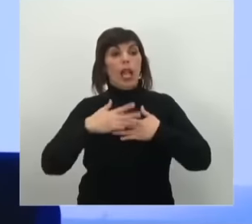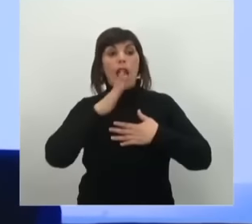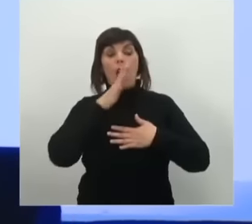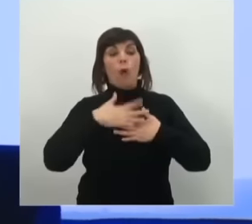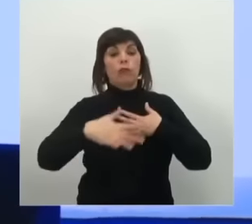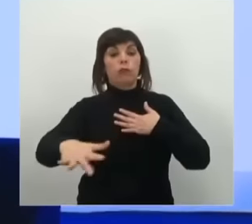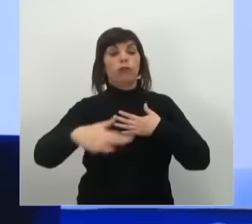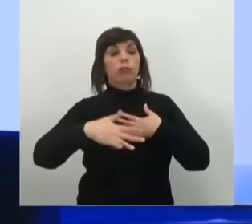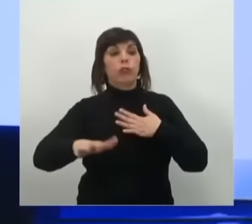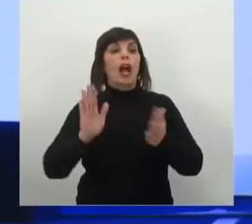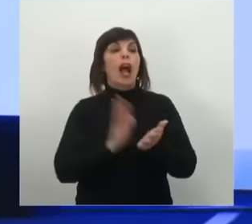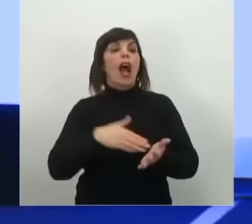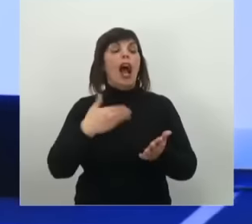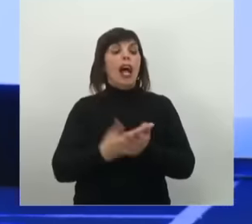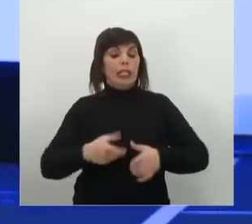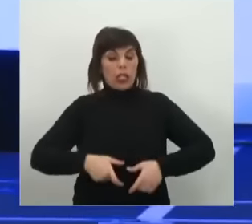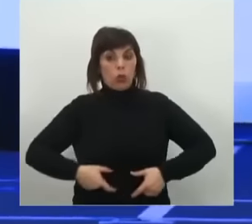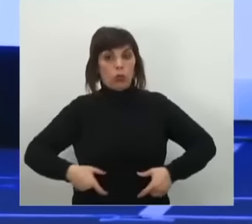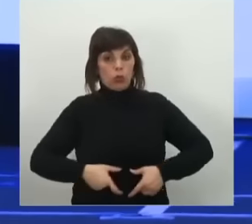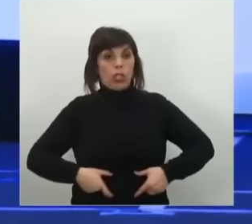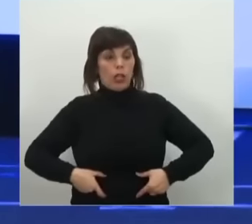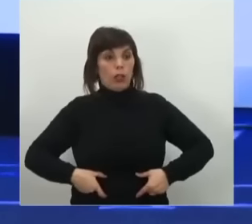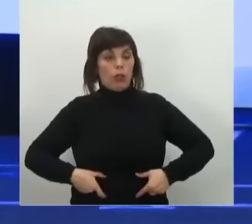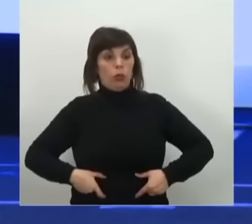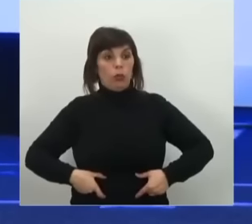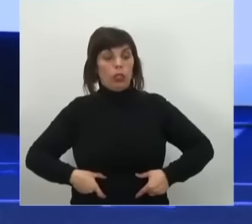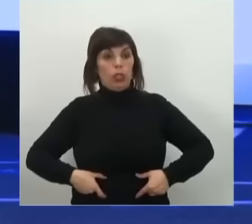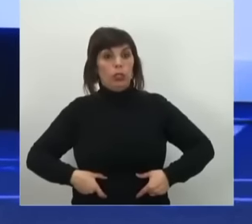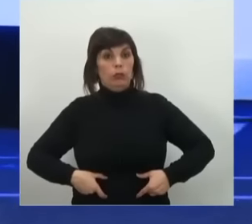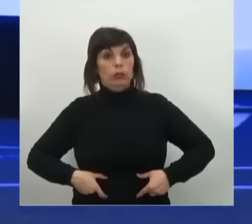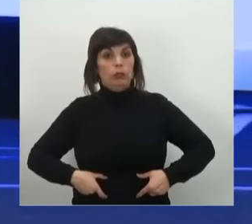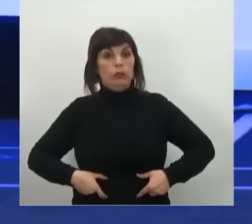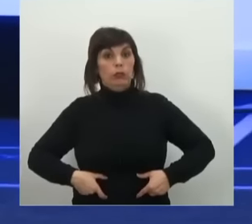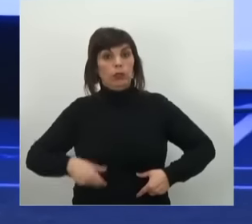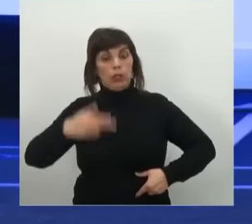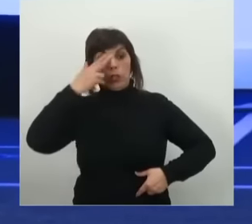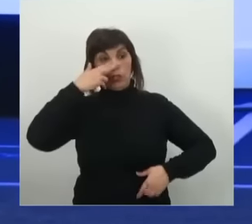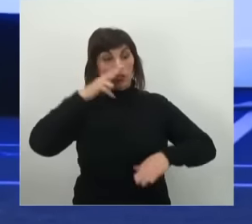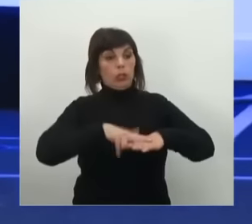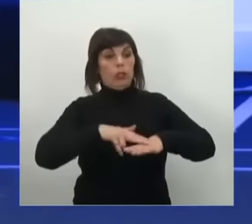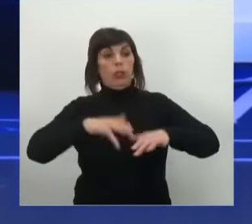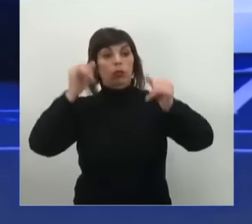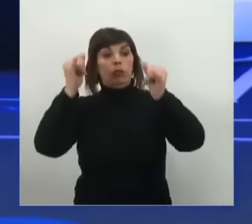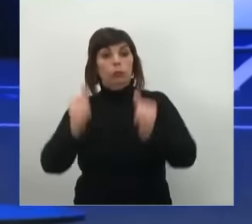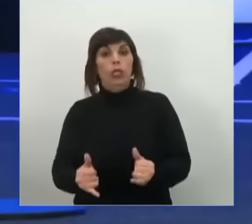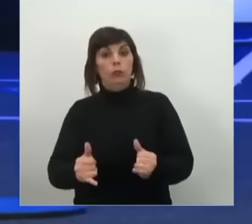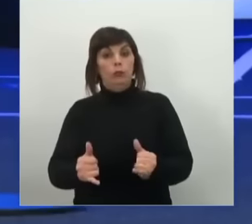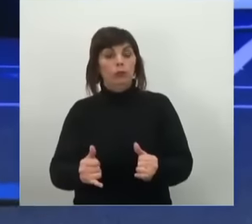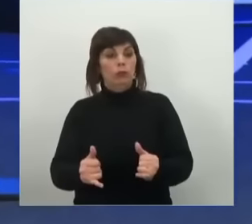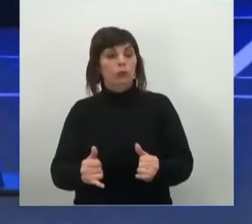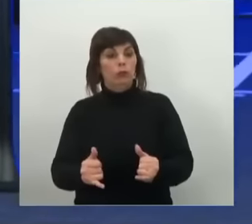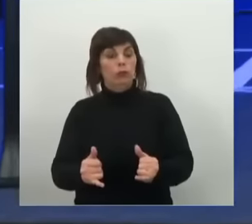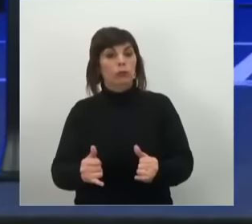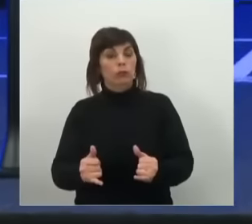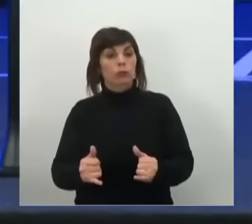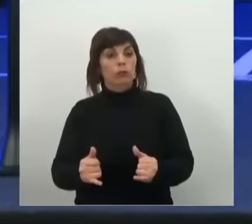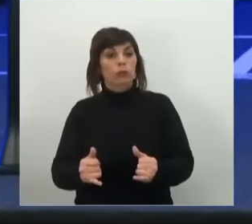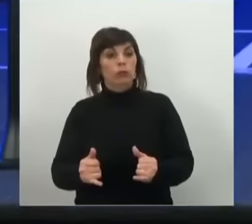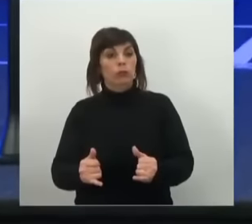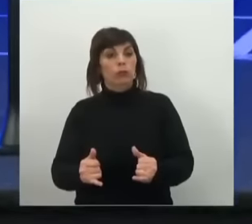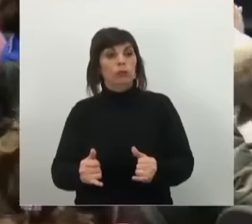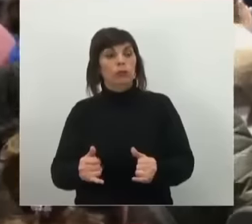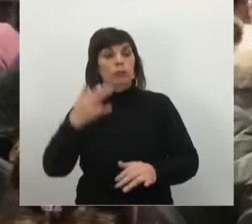hasta que los sacerdotes dicen el versículo 14 15 se mojaron los pies versículo 15